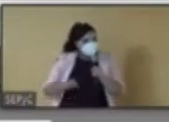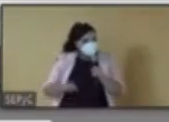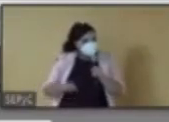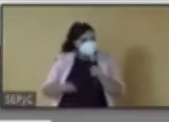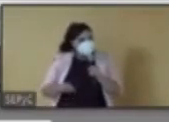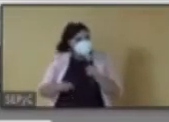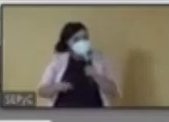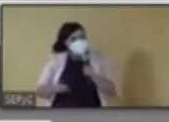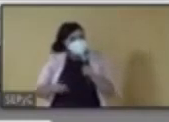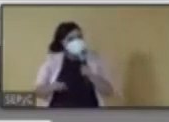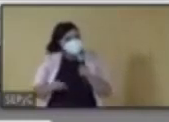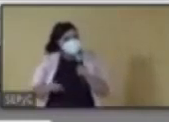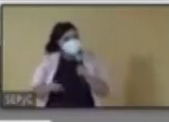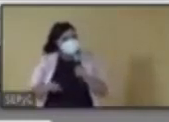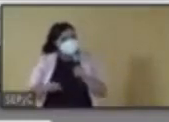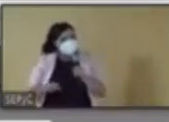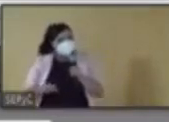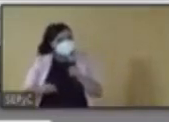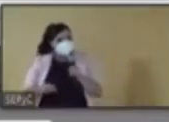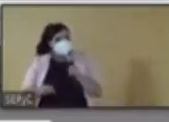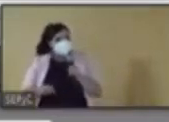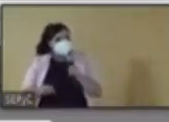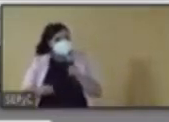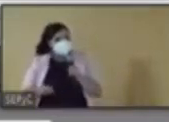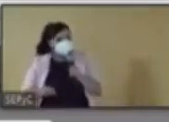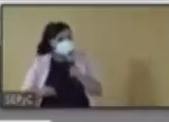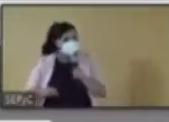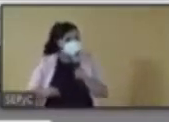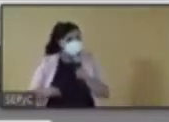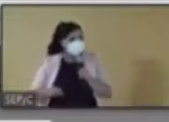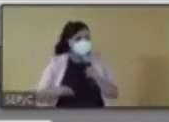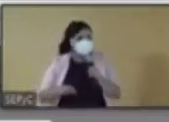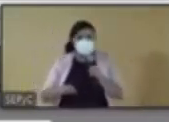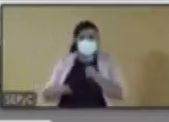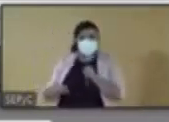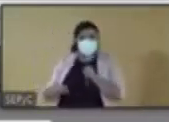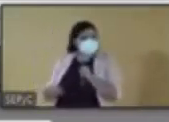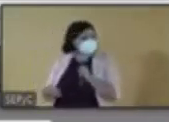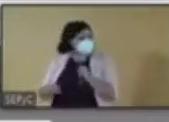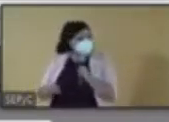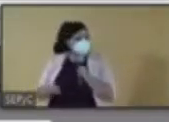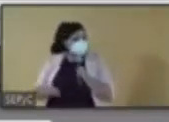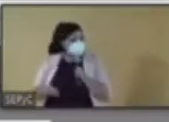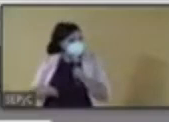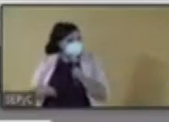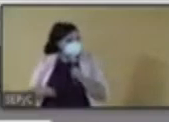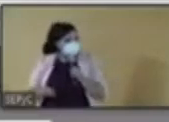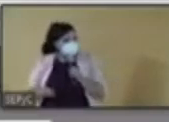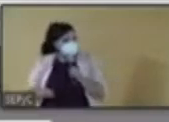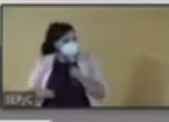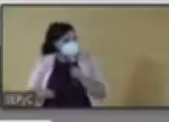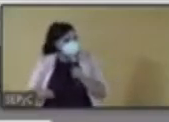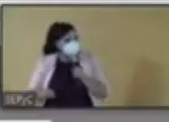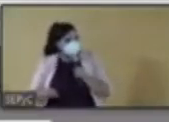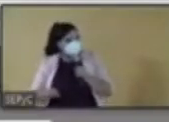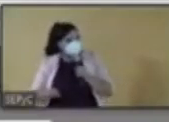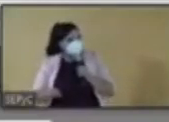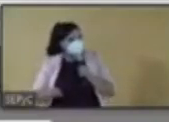Nos pone nuestro nombre y al final el nombre de la responsable del sistema, en este caso la licenciada